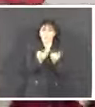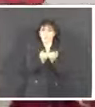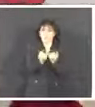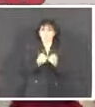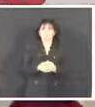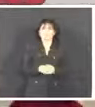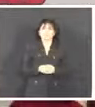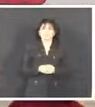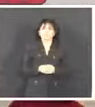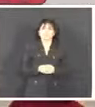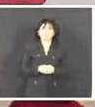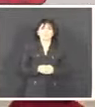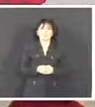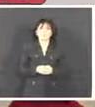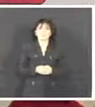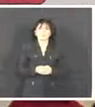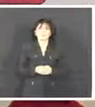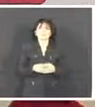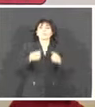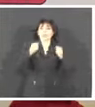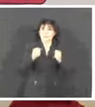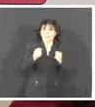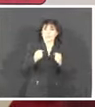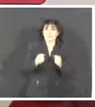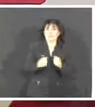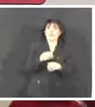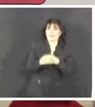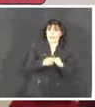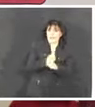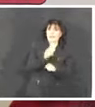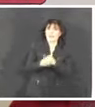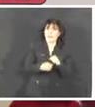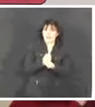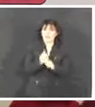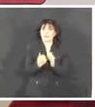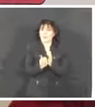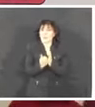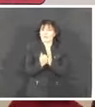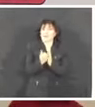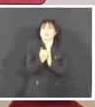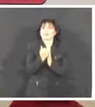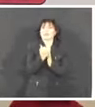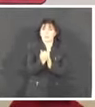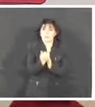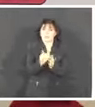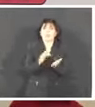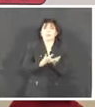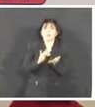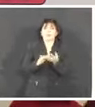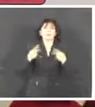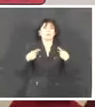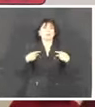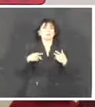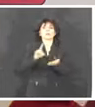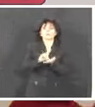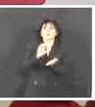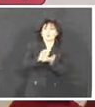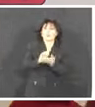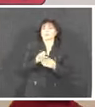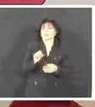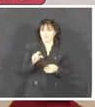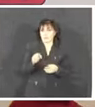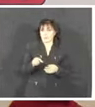A garantizar y aumentar cada año el apoyo a las personas con discapacidad.